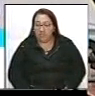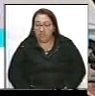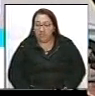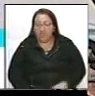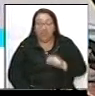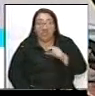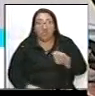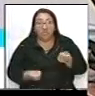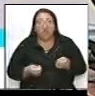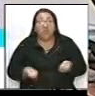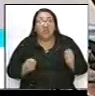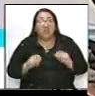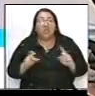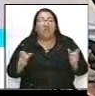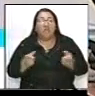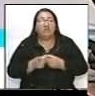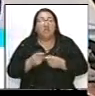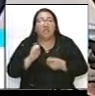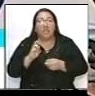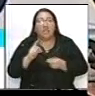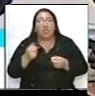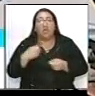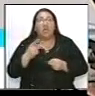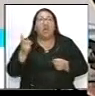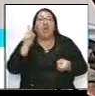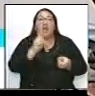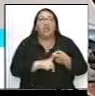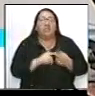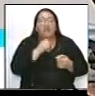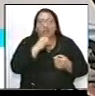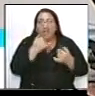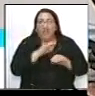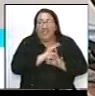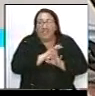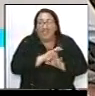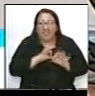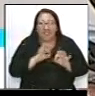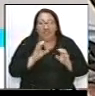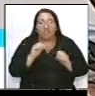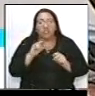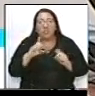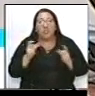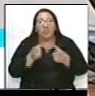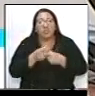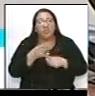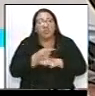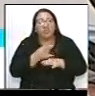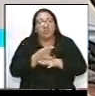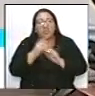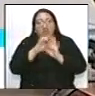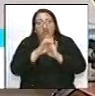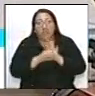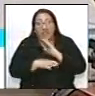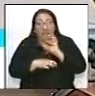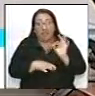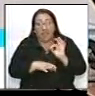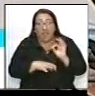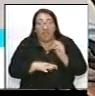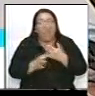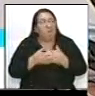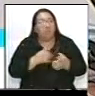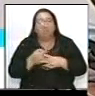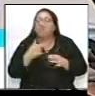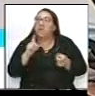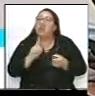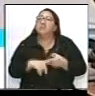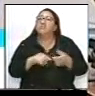la investigación aquí en la Comisión de Ética cuando todavía no había un informe en la Subcomisión de Acusaciones Constitucionales, hasta que lo